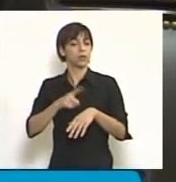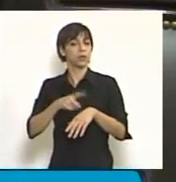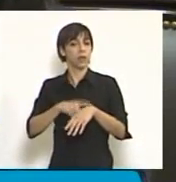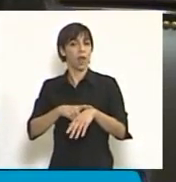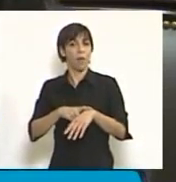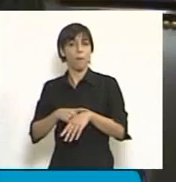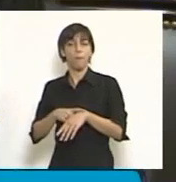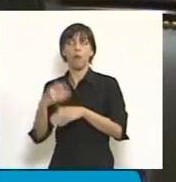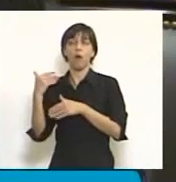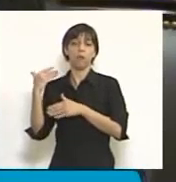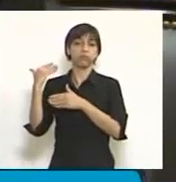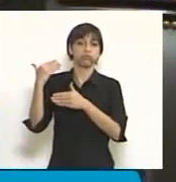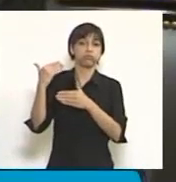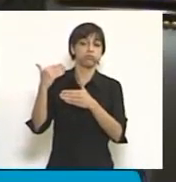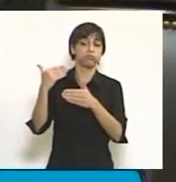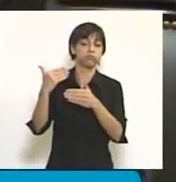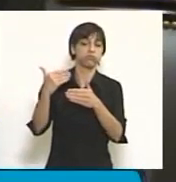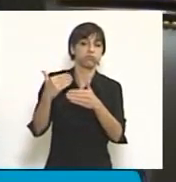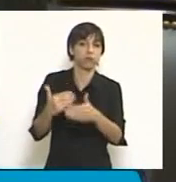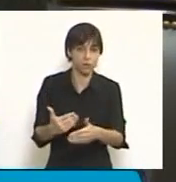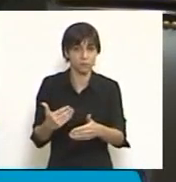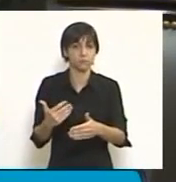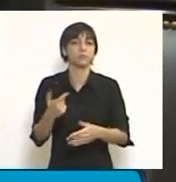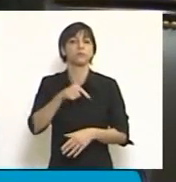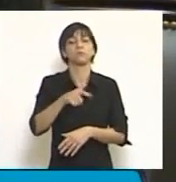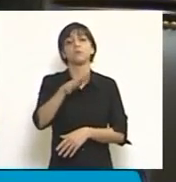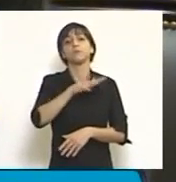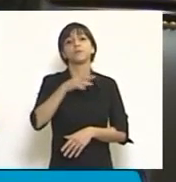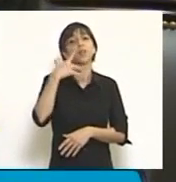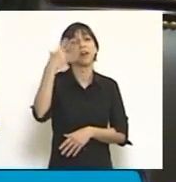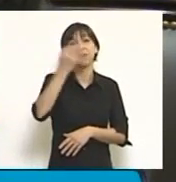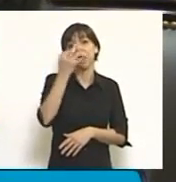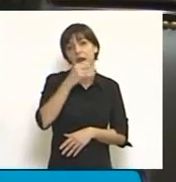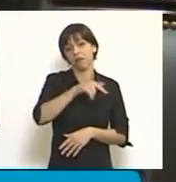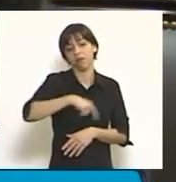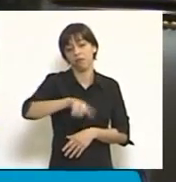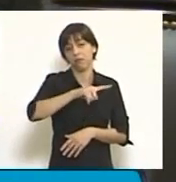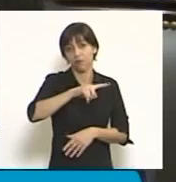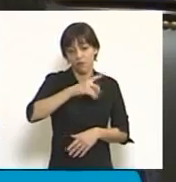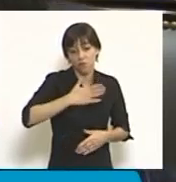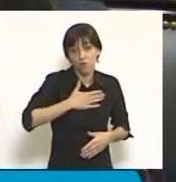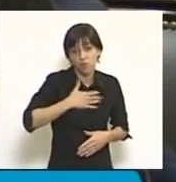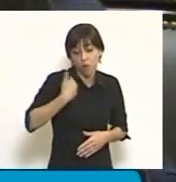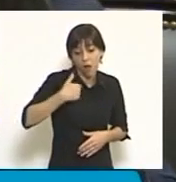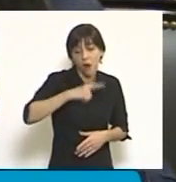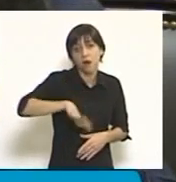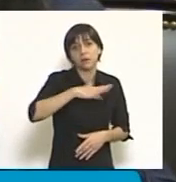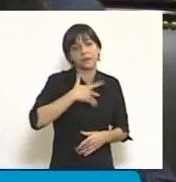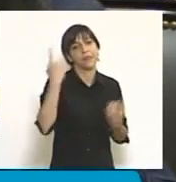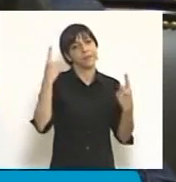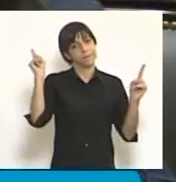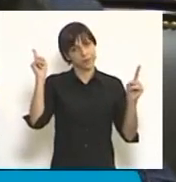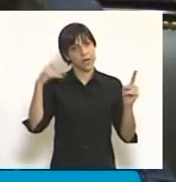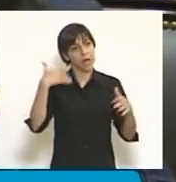desidia que no ha ido en concordancia con la realidad de los nuevos tiempos. Todavía